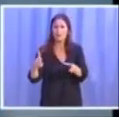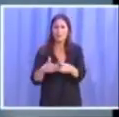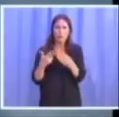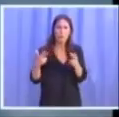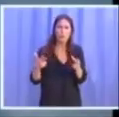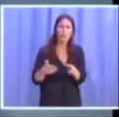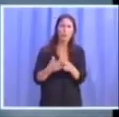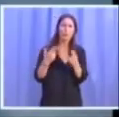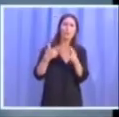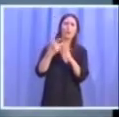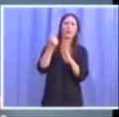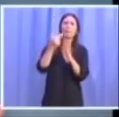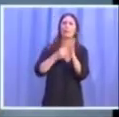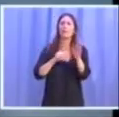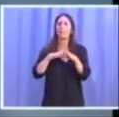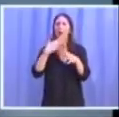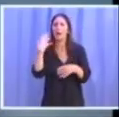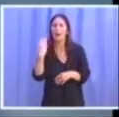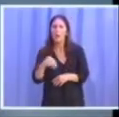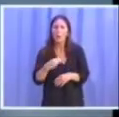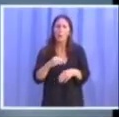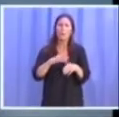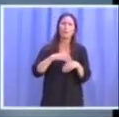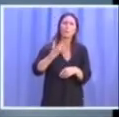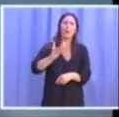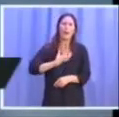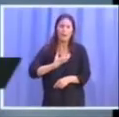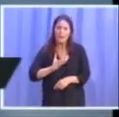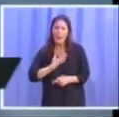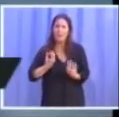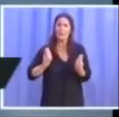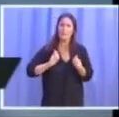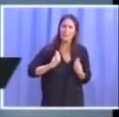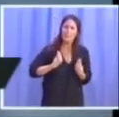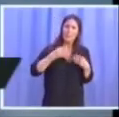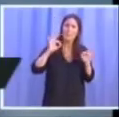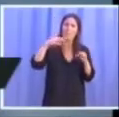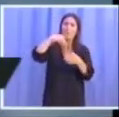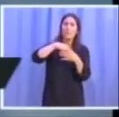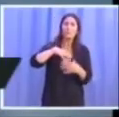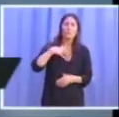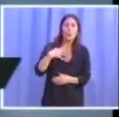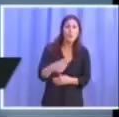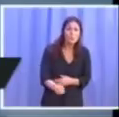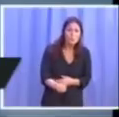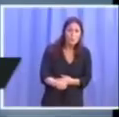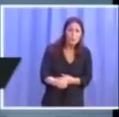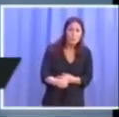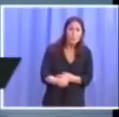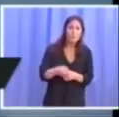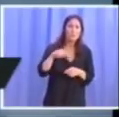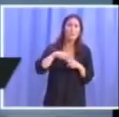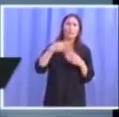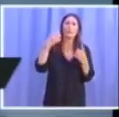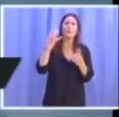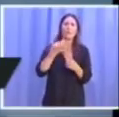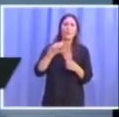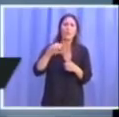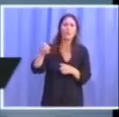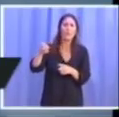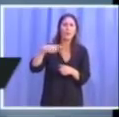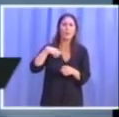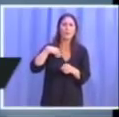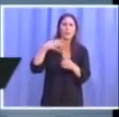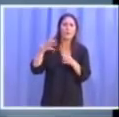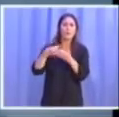con medidas para la juventud y para dotar de vivienda y demás? Pero tenemos un ayuntamiento absolutamente hipotecado y es su responsabilidad de PP y de PSOE, que no ha